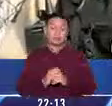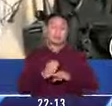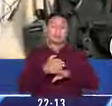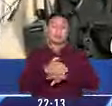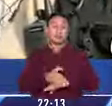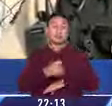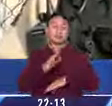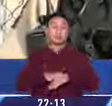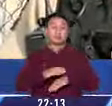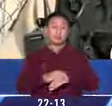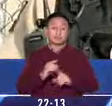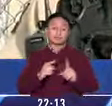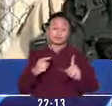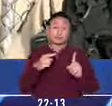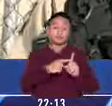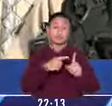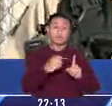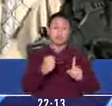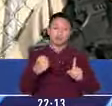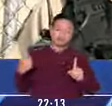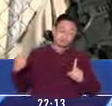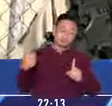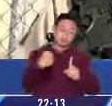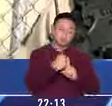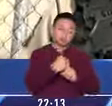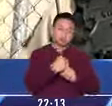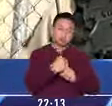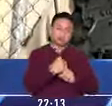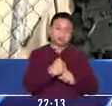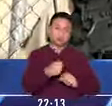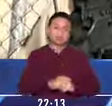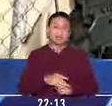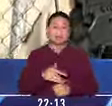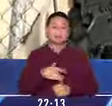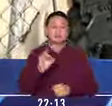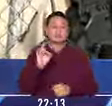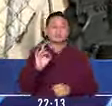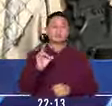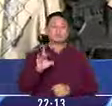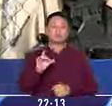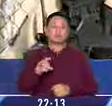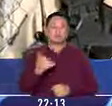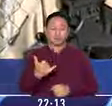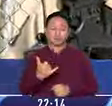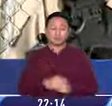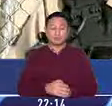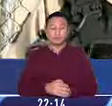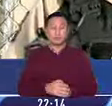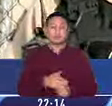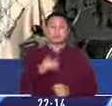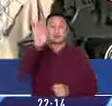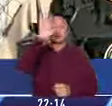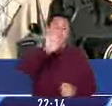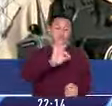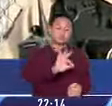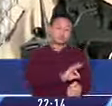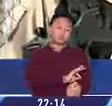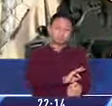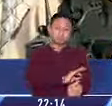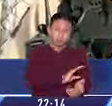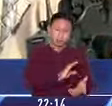debido a la que una de ellas recibe el golpe, está con dolencias y al momento está puesto un suero, indicando